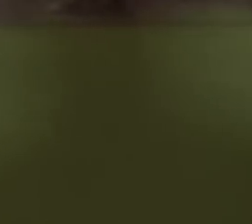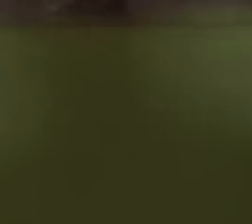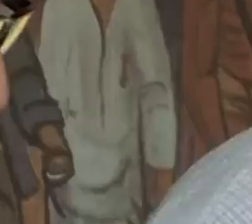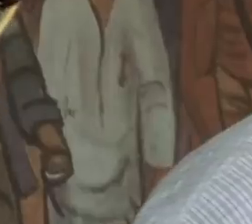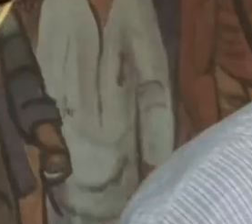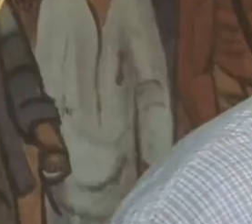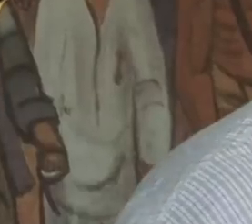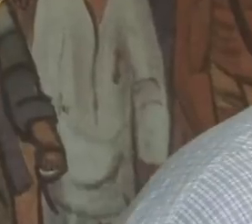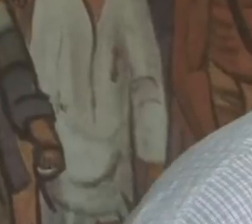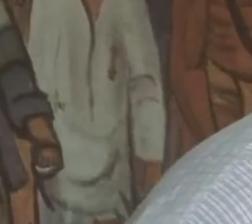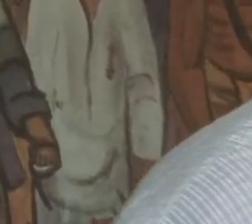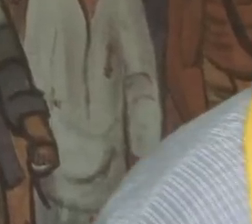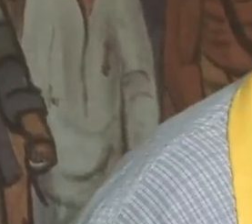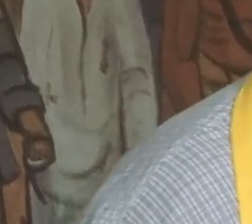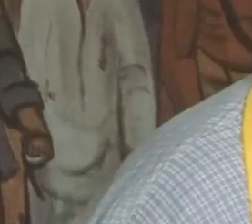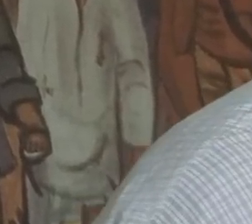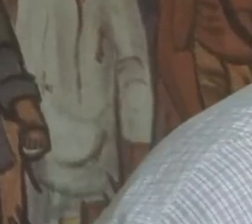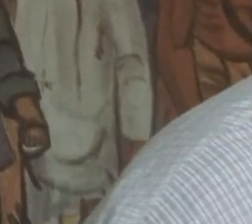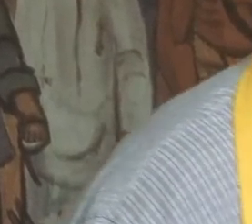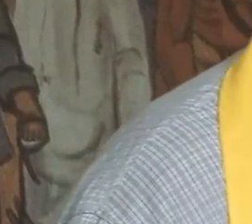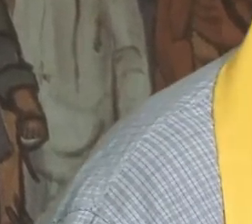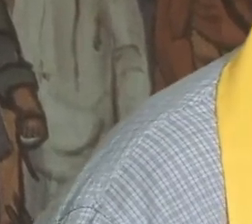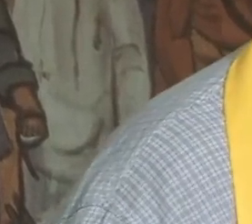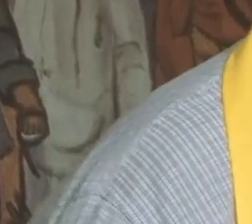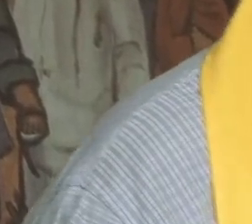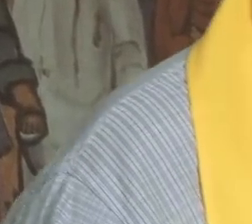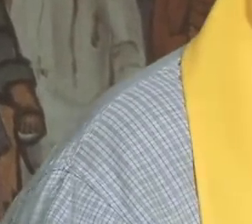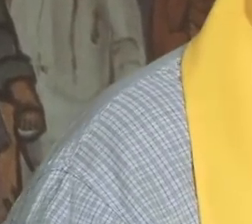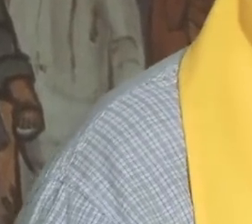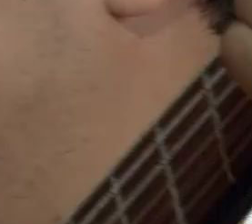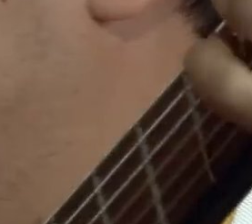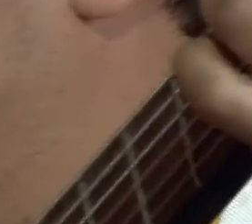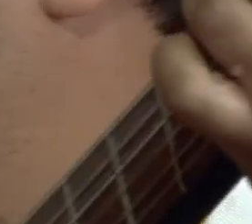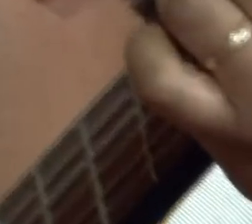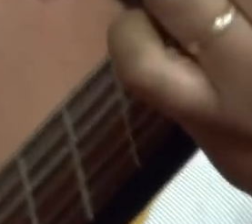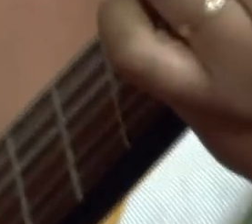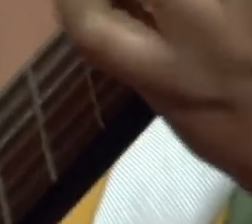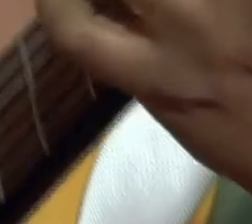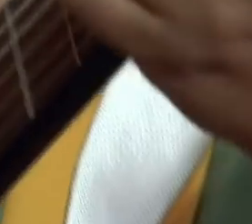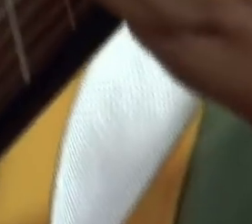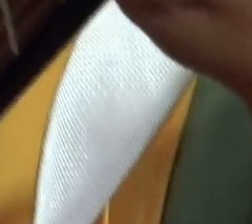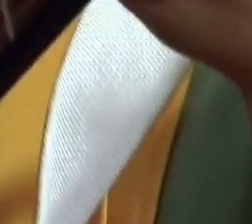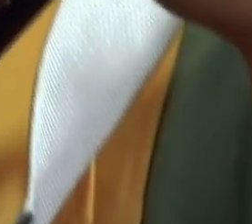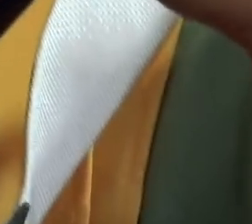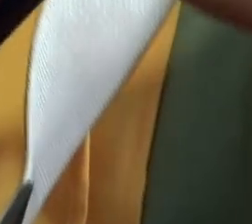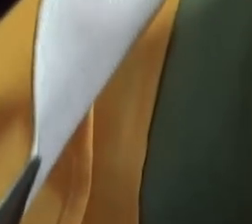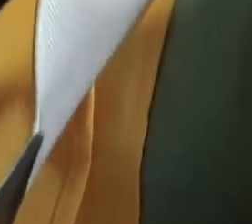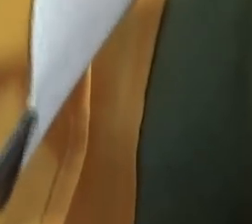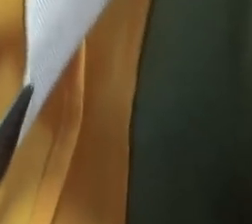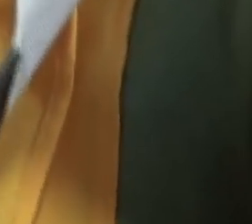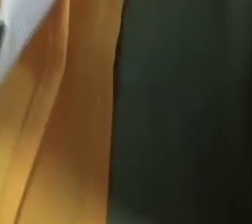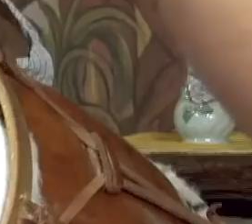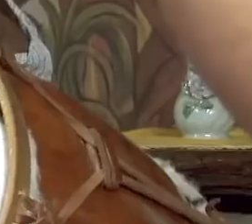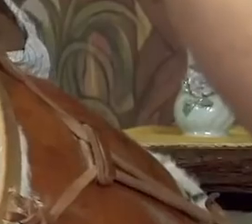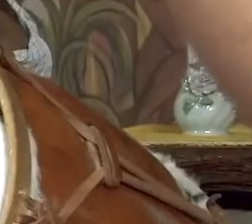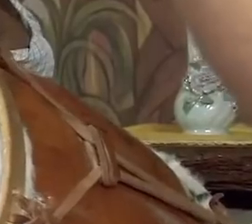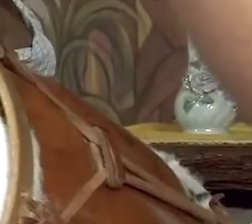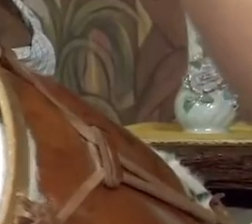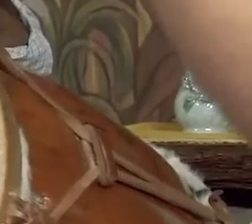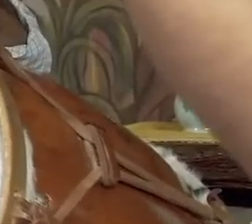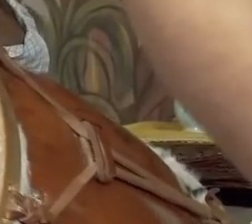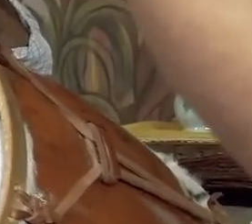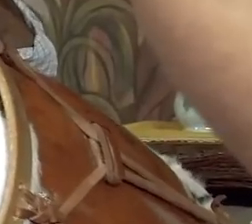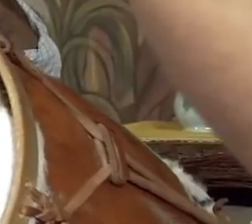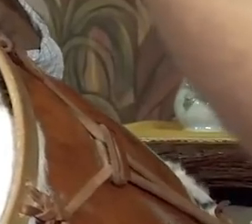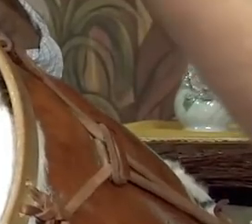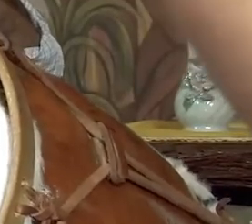perseguidos practicar la justicia, con su lucha y con su ofrenda traen